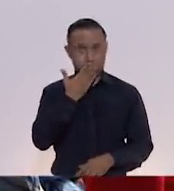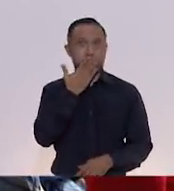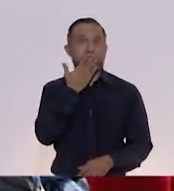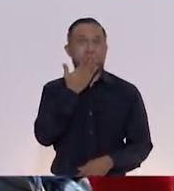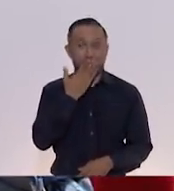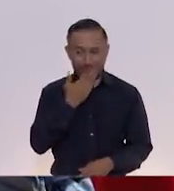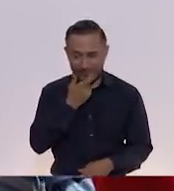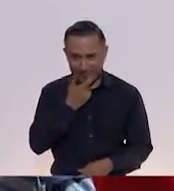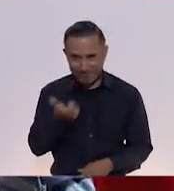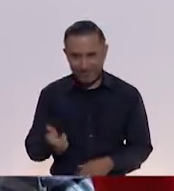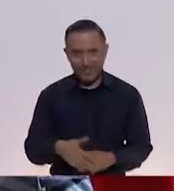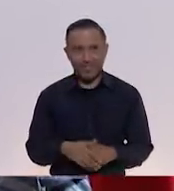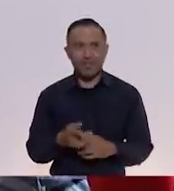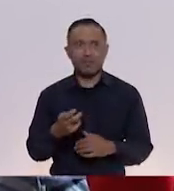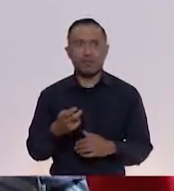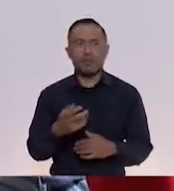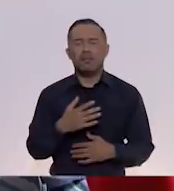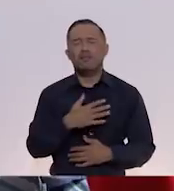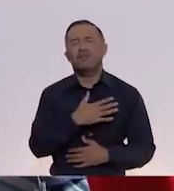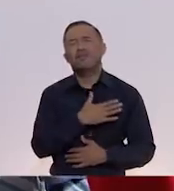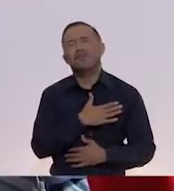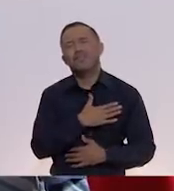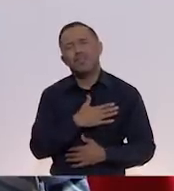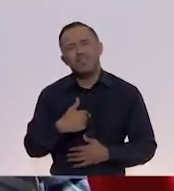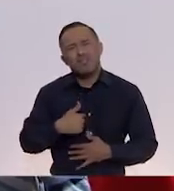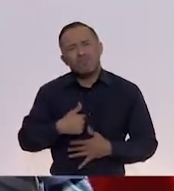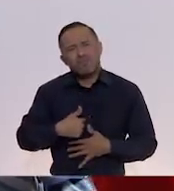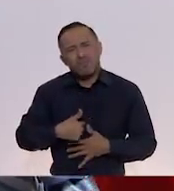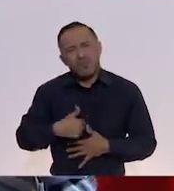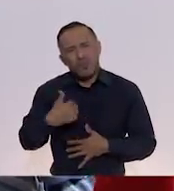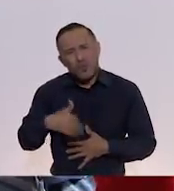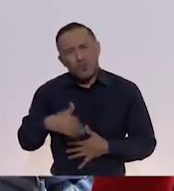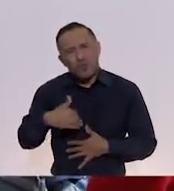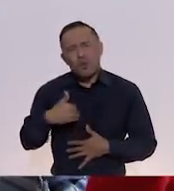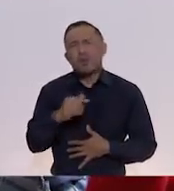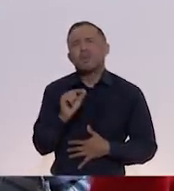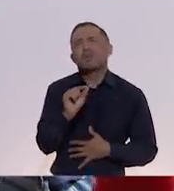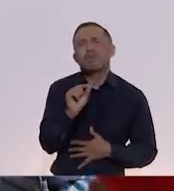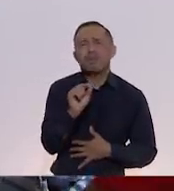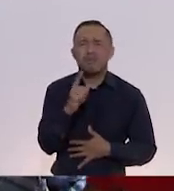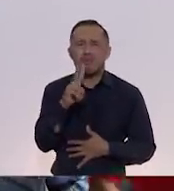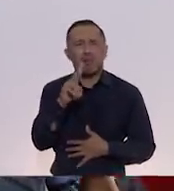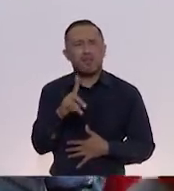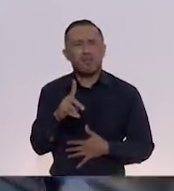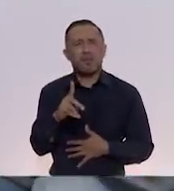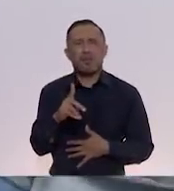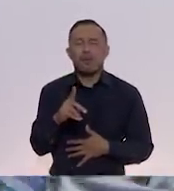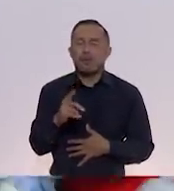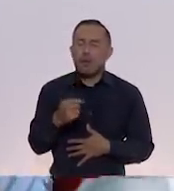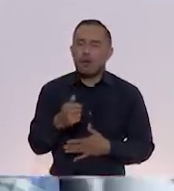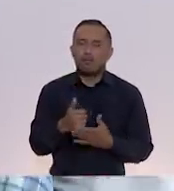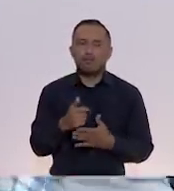Mira, no. Vas a estar mejor, papá. Espero, amiguita, pero ¿quién no me haga reír este muchacho? Porque la verdad es que me duele mucho cuando me río.